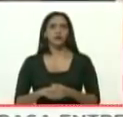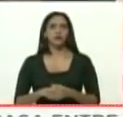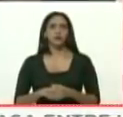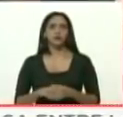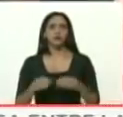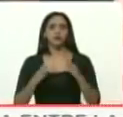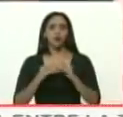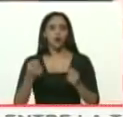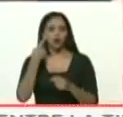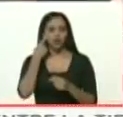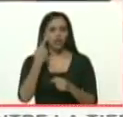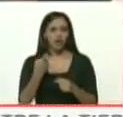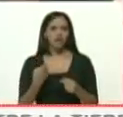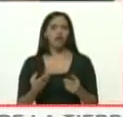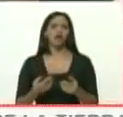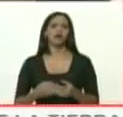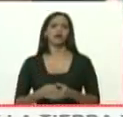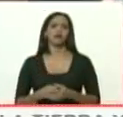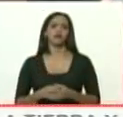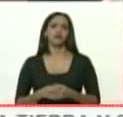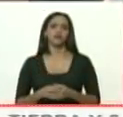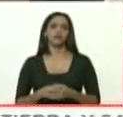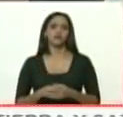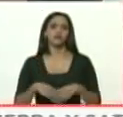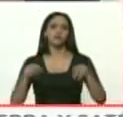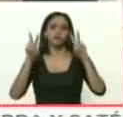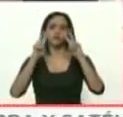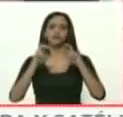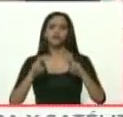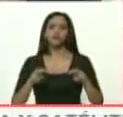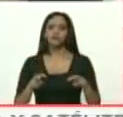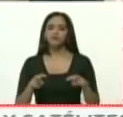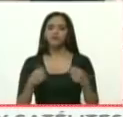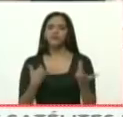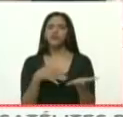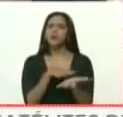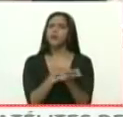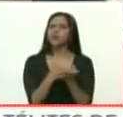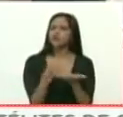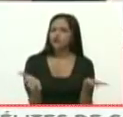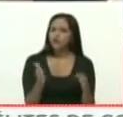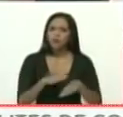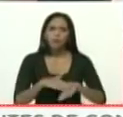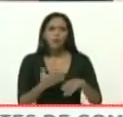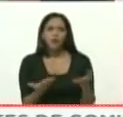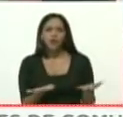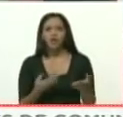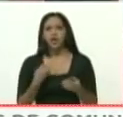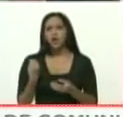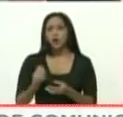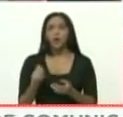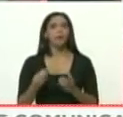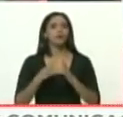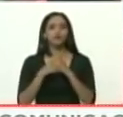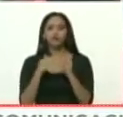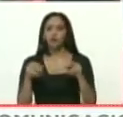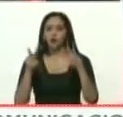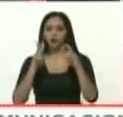todo lo que tiene que ver con el análisis del sitio del suceso, en el lugar de la liberación,